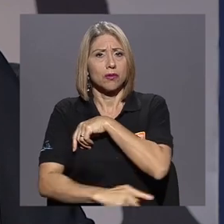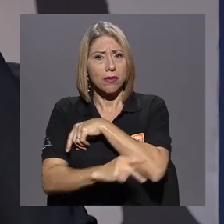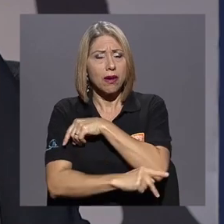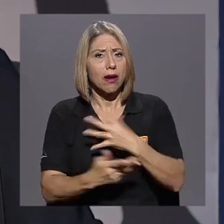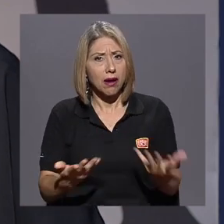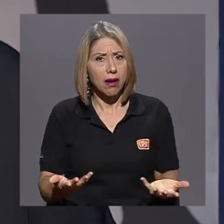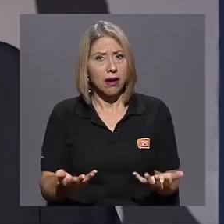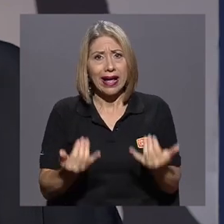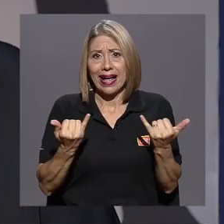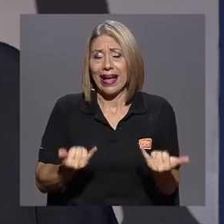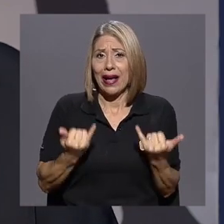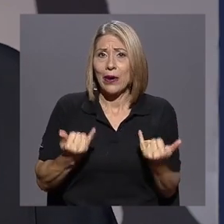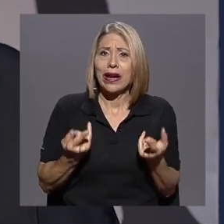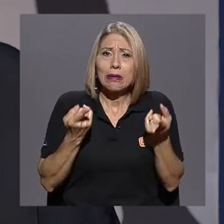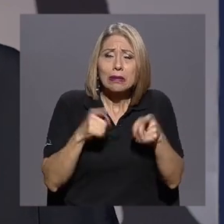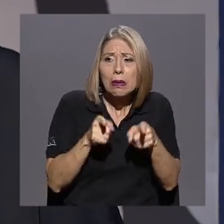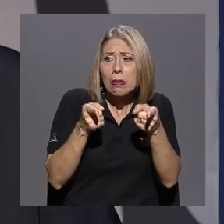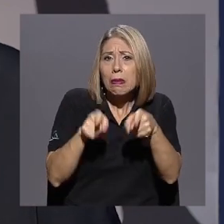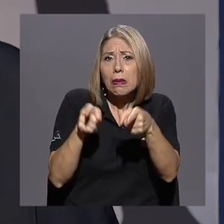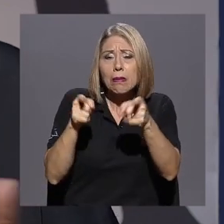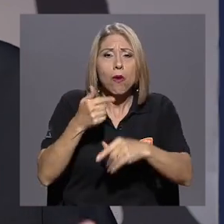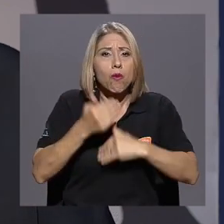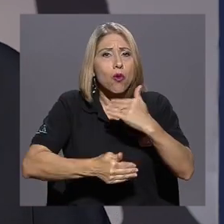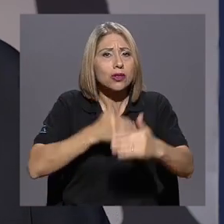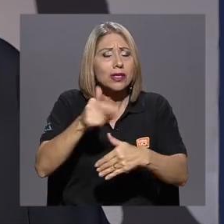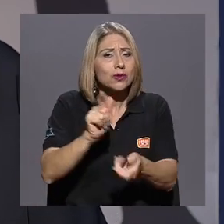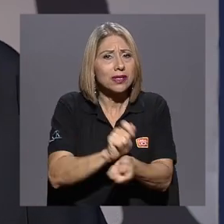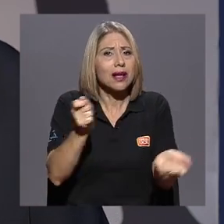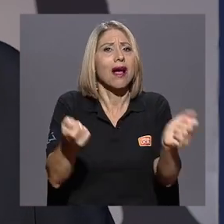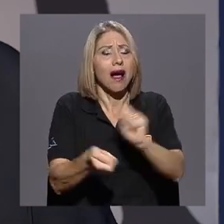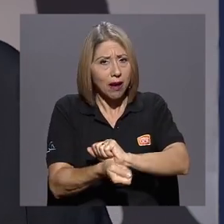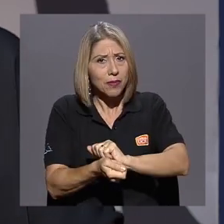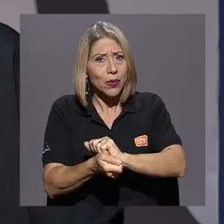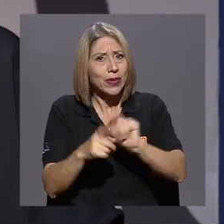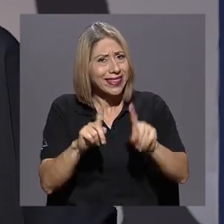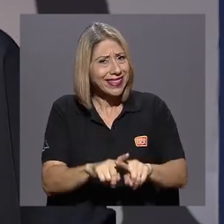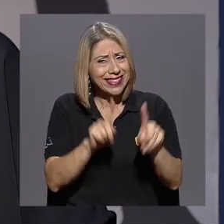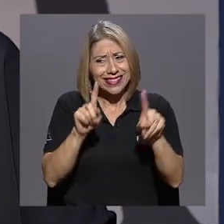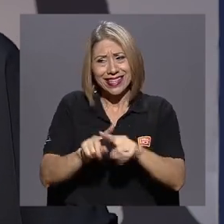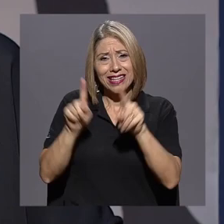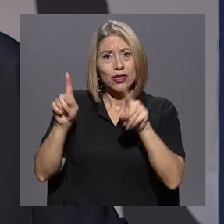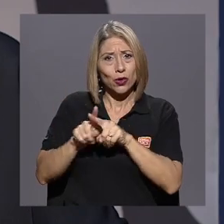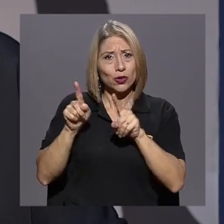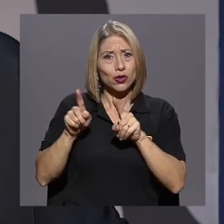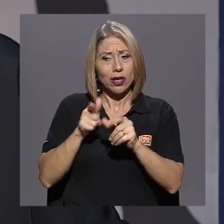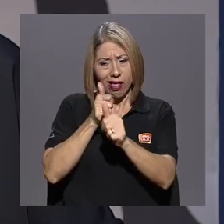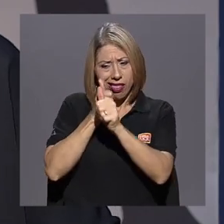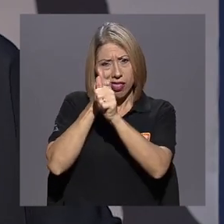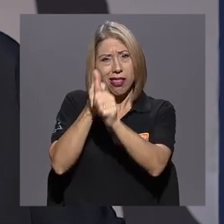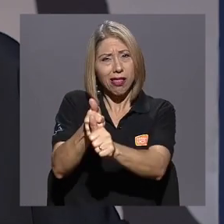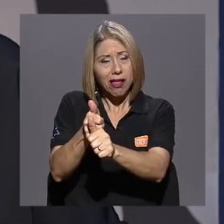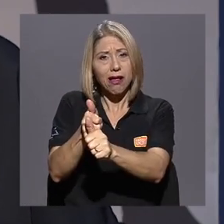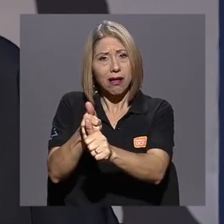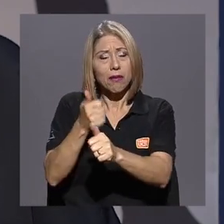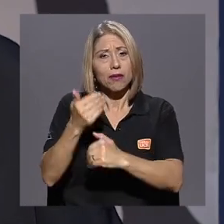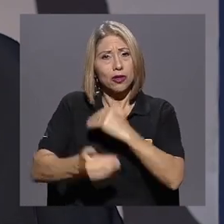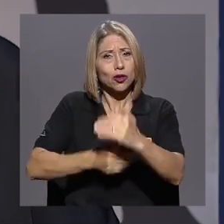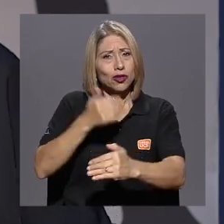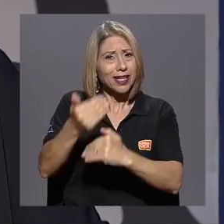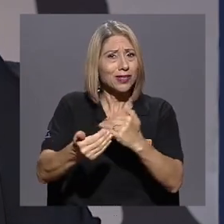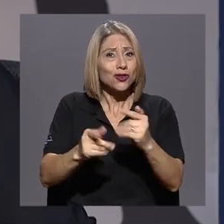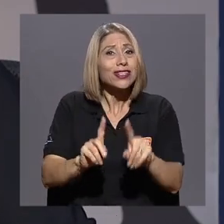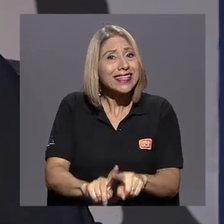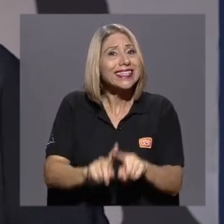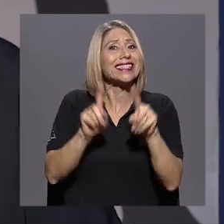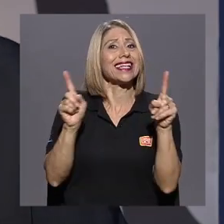donde se están dando una serie de procesos de cambio que son distintos, ¿verdad? Y que obedecen a procesos totalmente